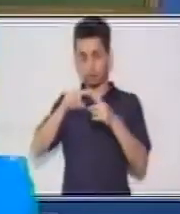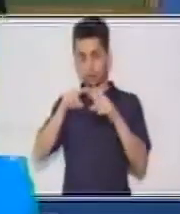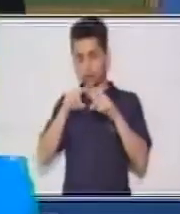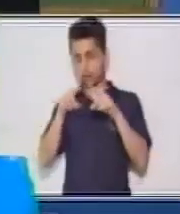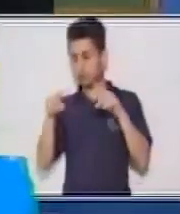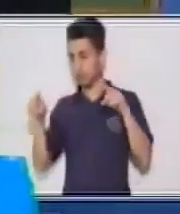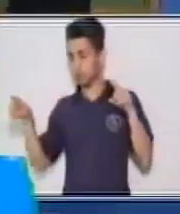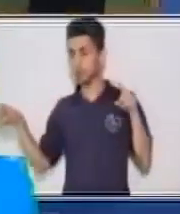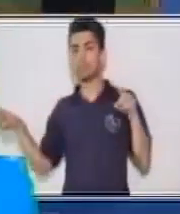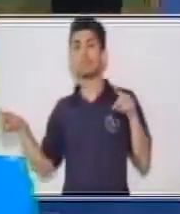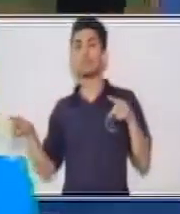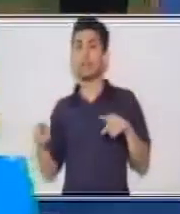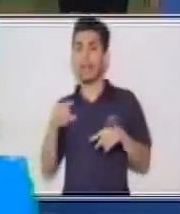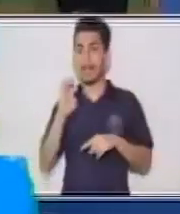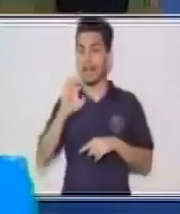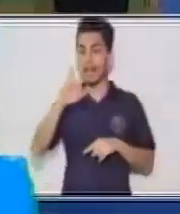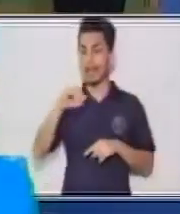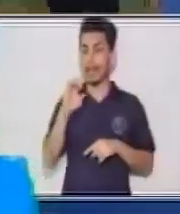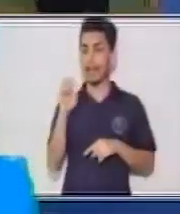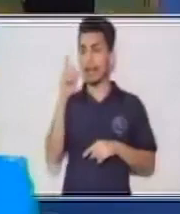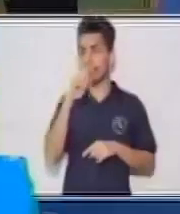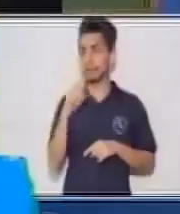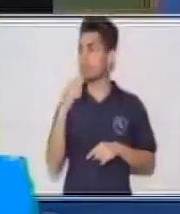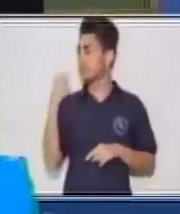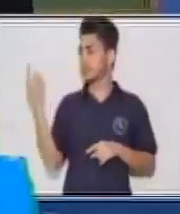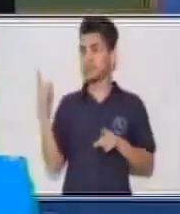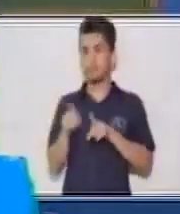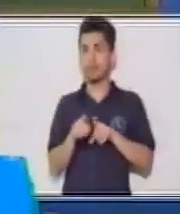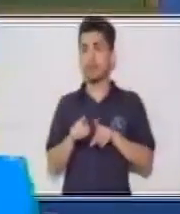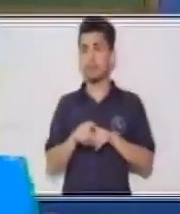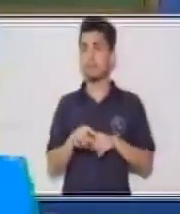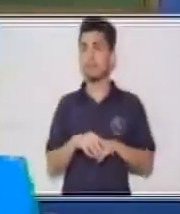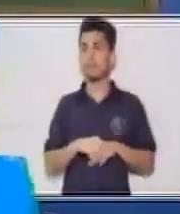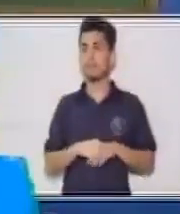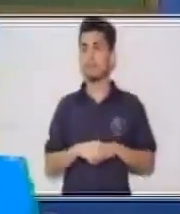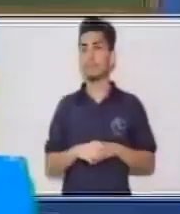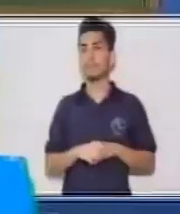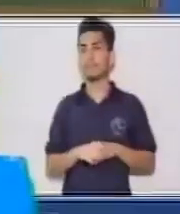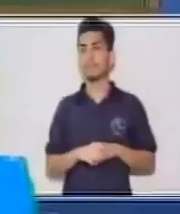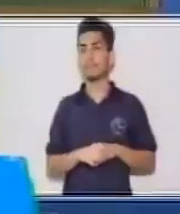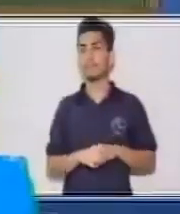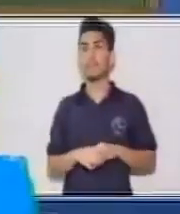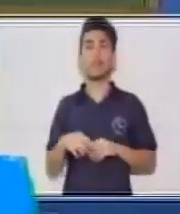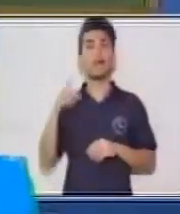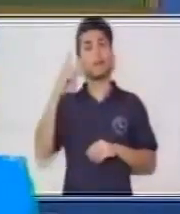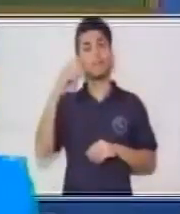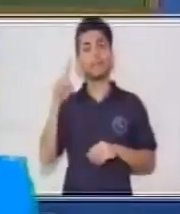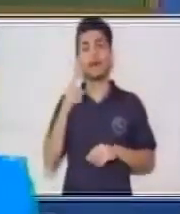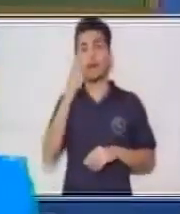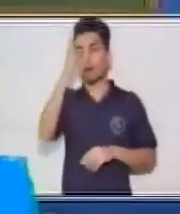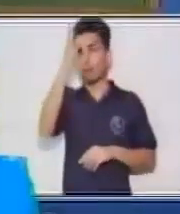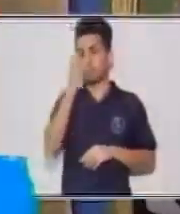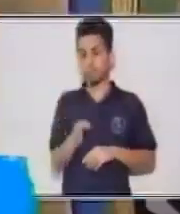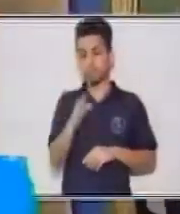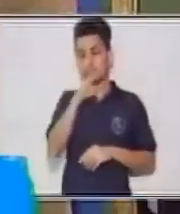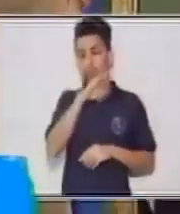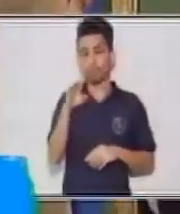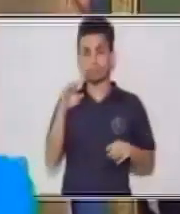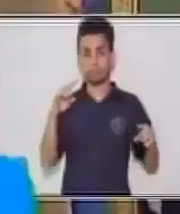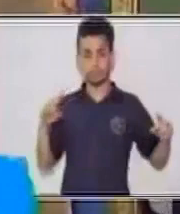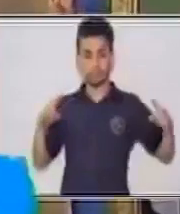acá, que son también exactamente lo mismo de acá, dos ejes, que se cortan perpendicularmente, ¿verdad? Ya sabemos